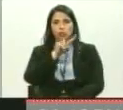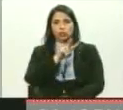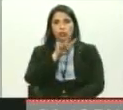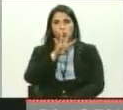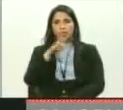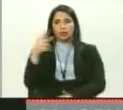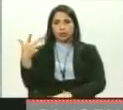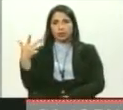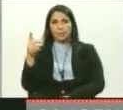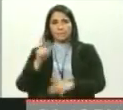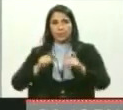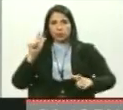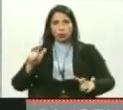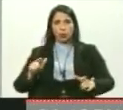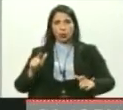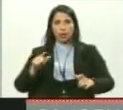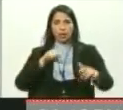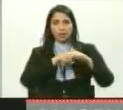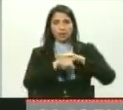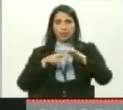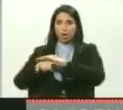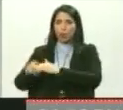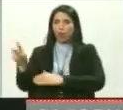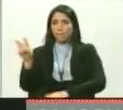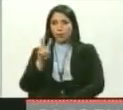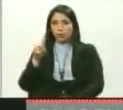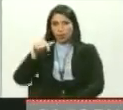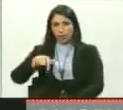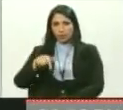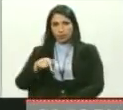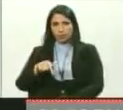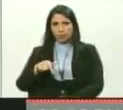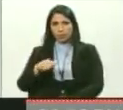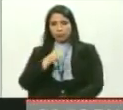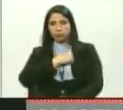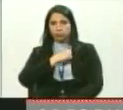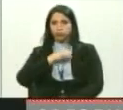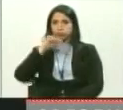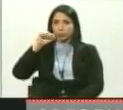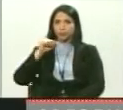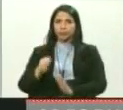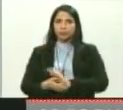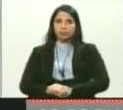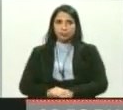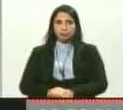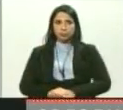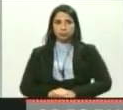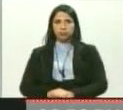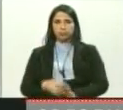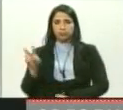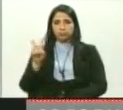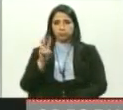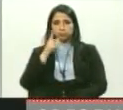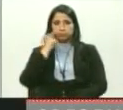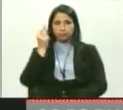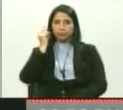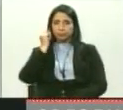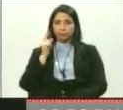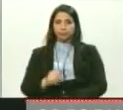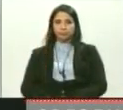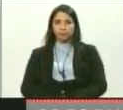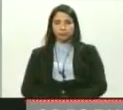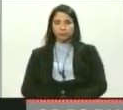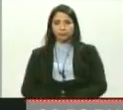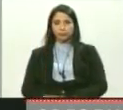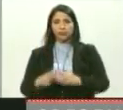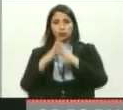21.243 connacionales, como le decimos ahora, compatriotas, venezolanos y venezolanas,